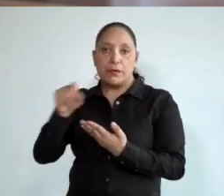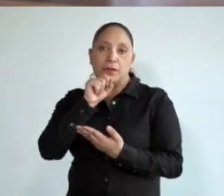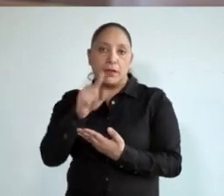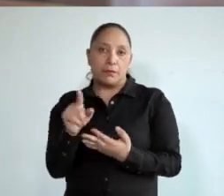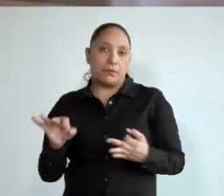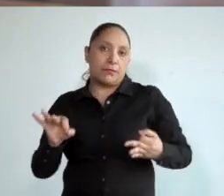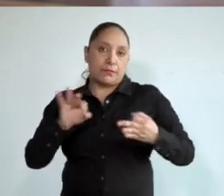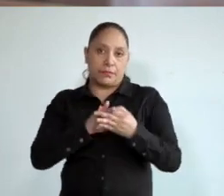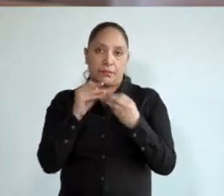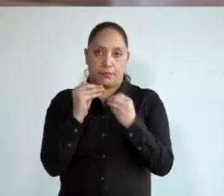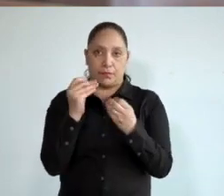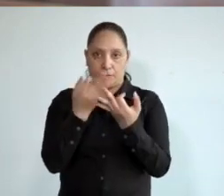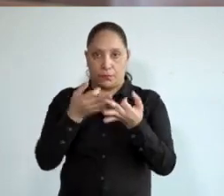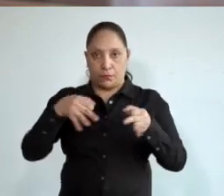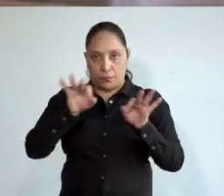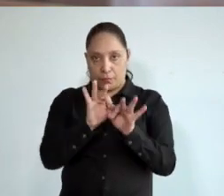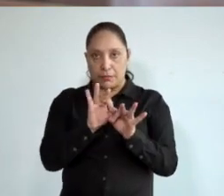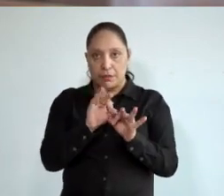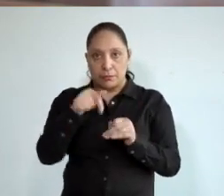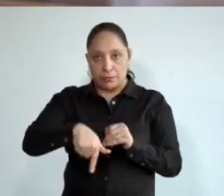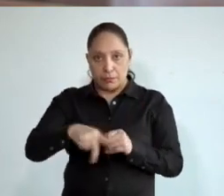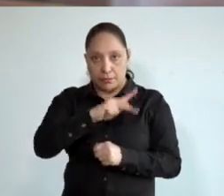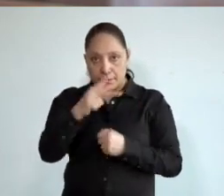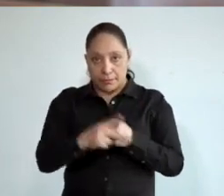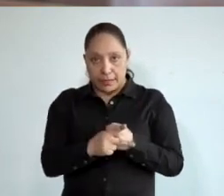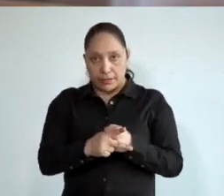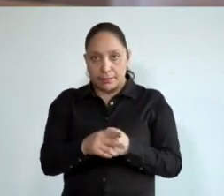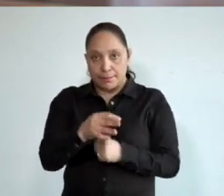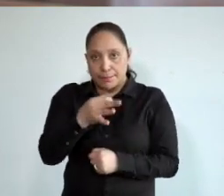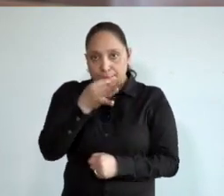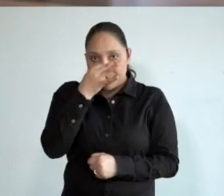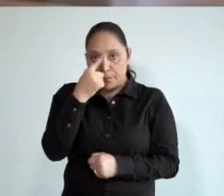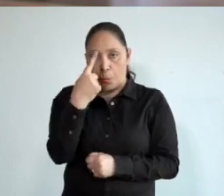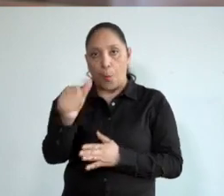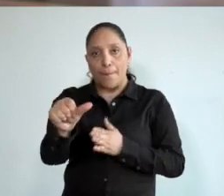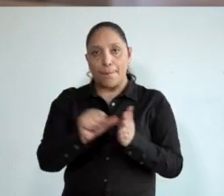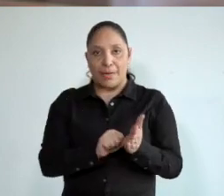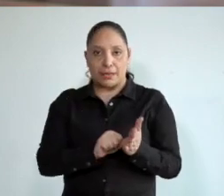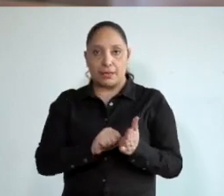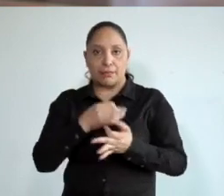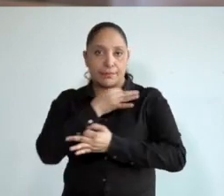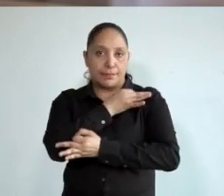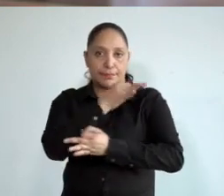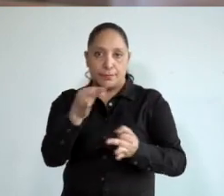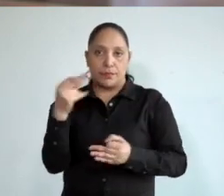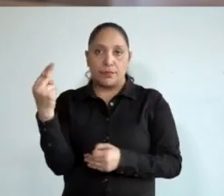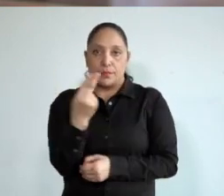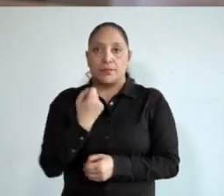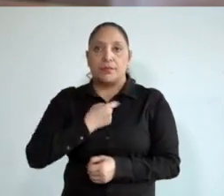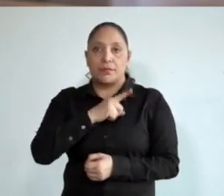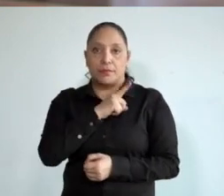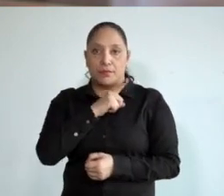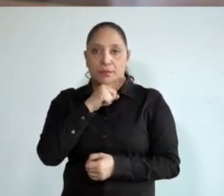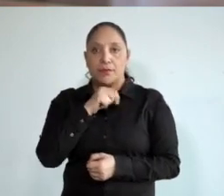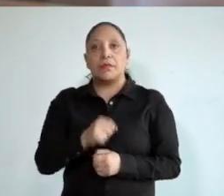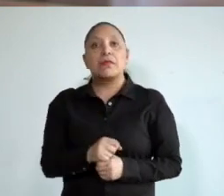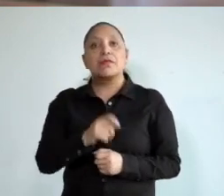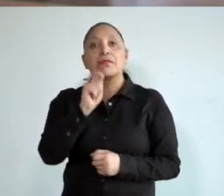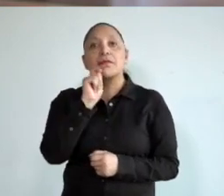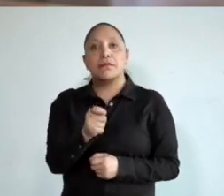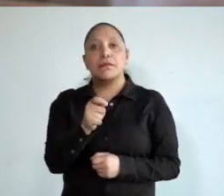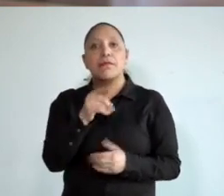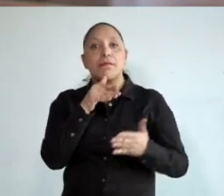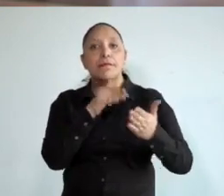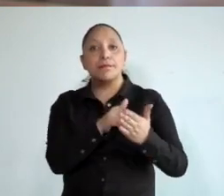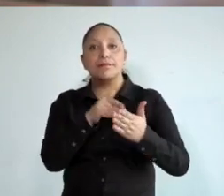muchas maneras. En nuestro país se cumple cerca de un mes de la Declaratoria de Emergencia Sanitaria, que significa